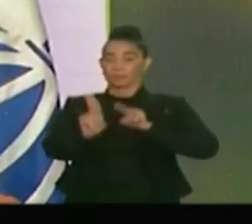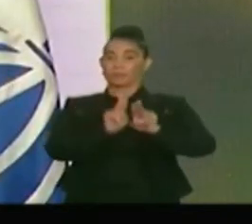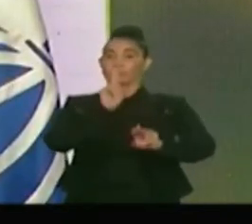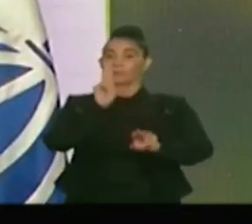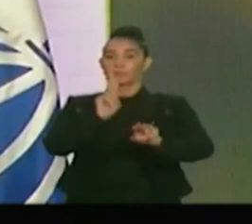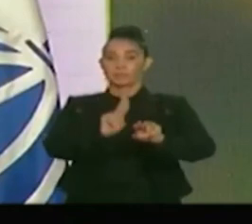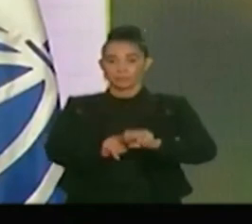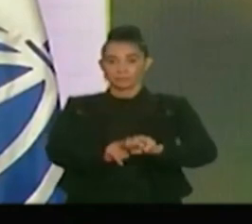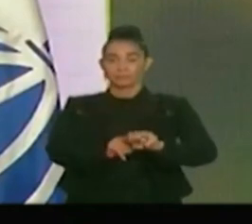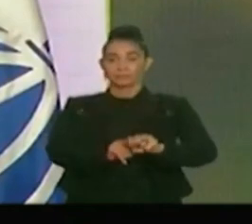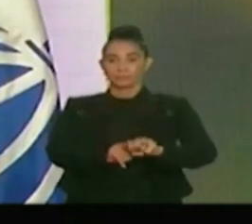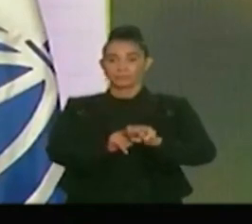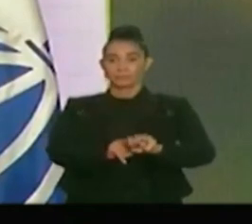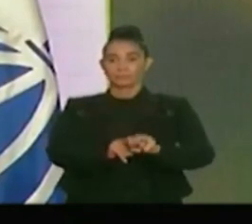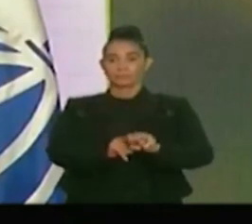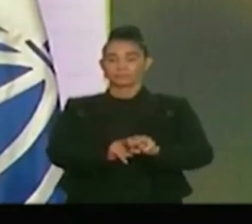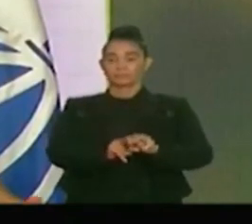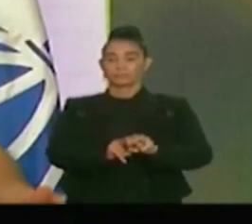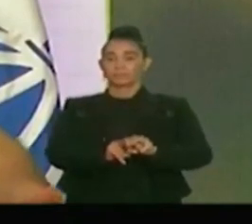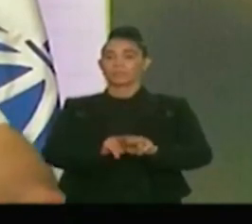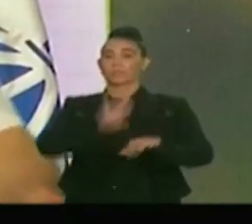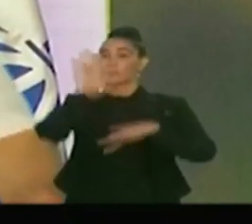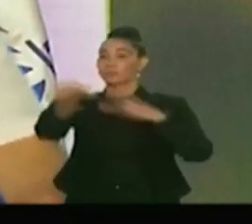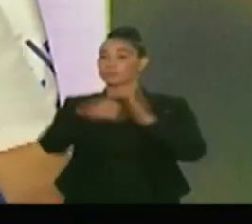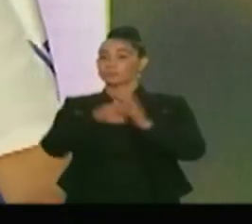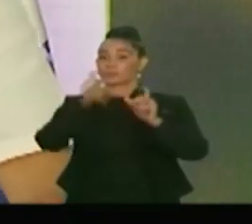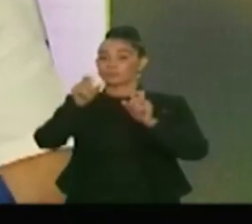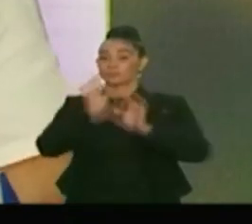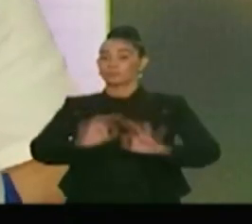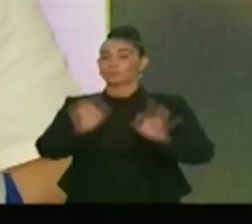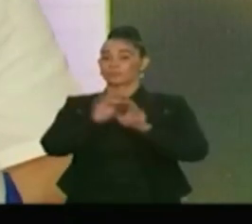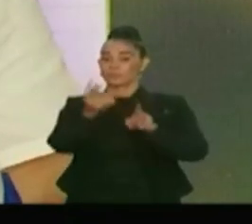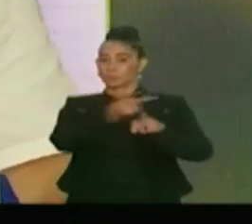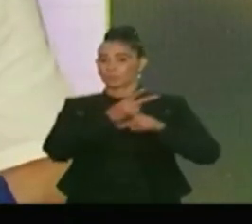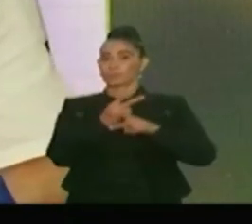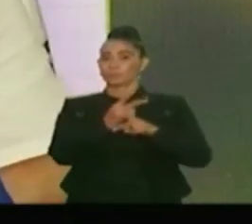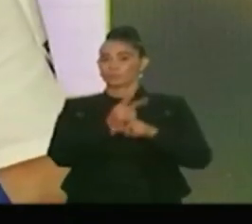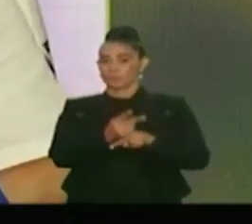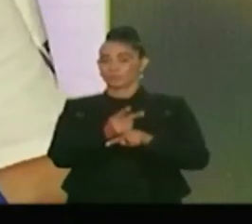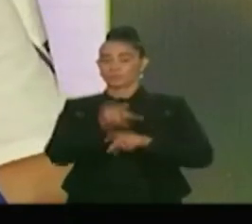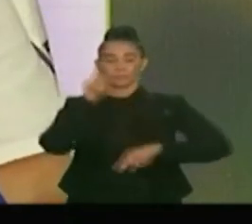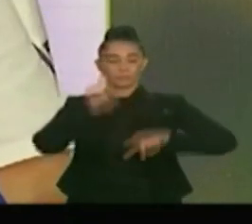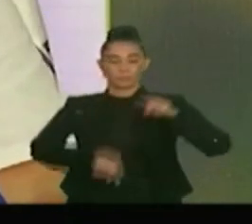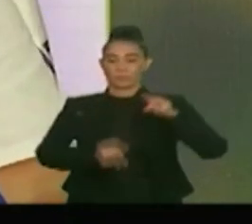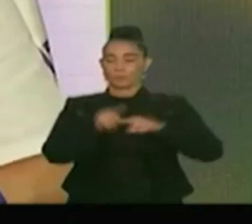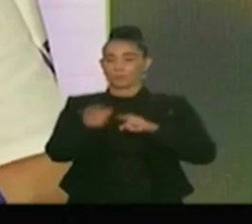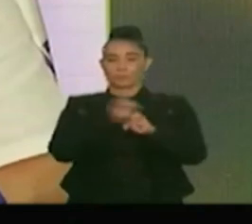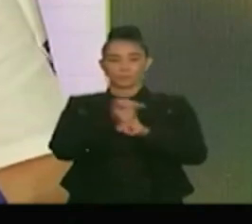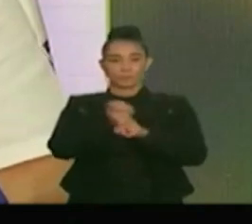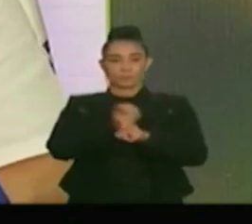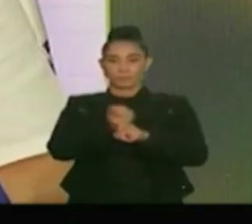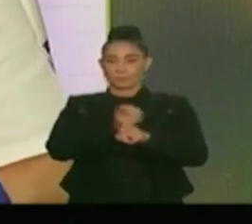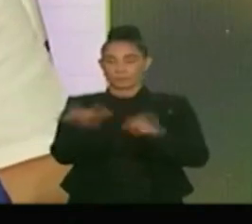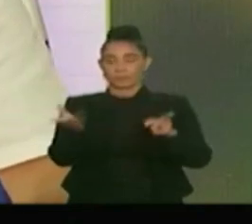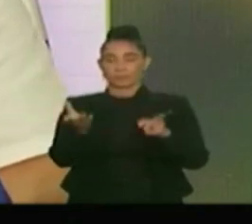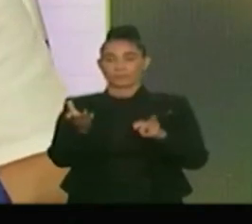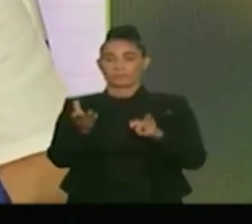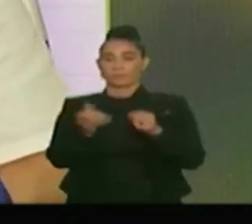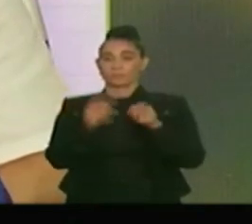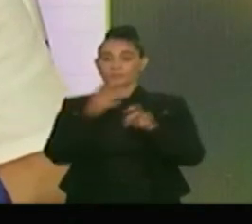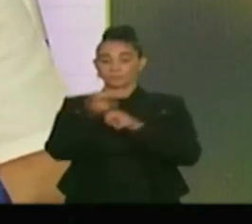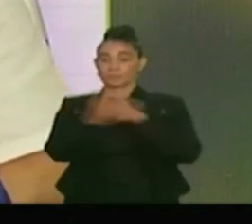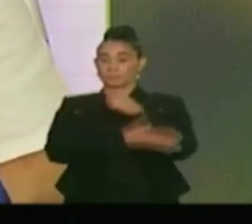nacional y el que atenta contra ellas estará atentando contra la seguridad nacional de la República